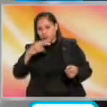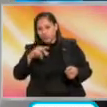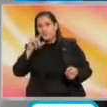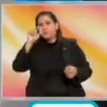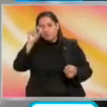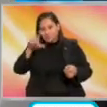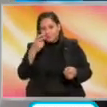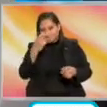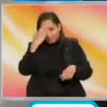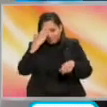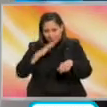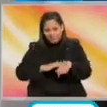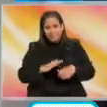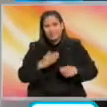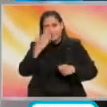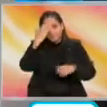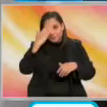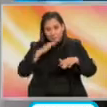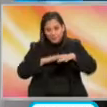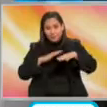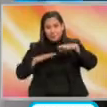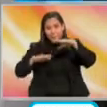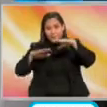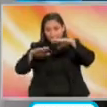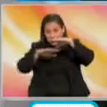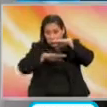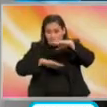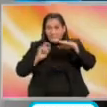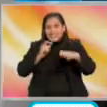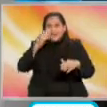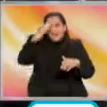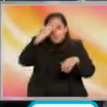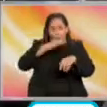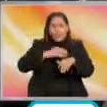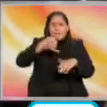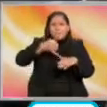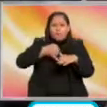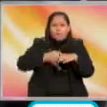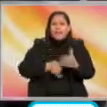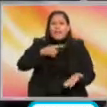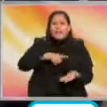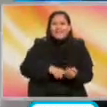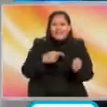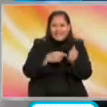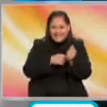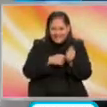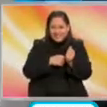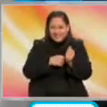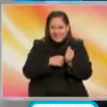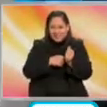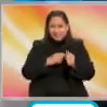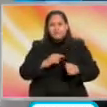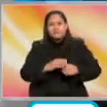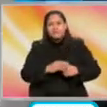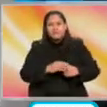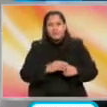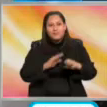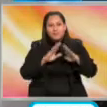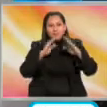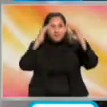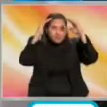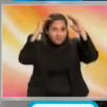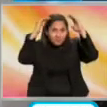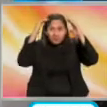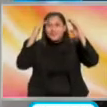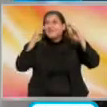memorias que se refiere. Las memorias de abajo son como las que están más escondidas, ahí inconsciente, más lo profundo. Exacto. En aquellos Justo eso. túneles, Que seguro